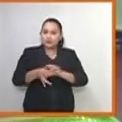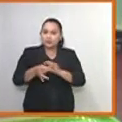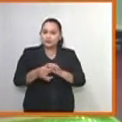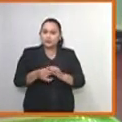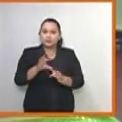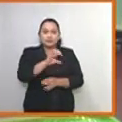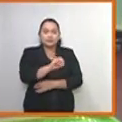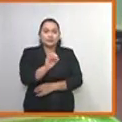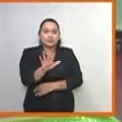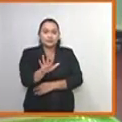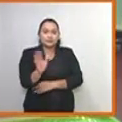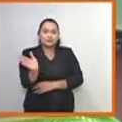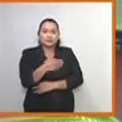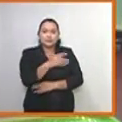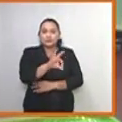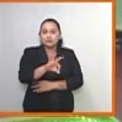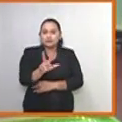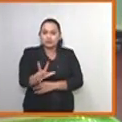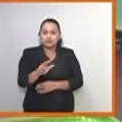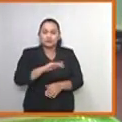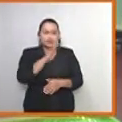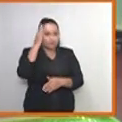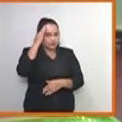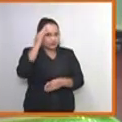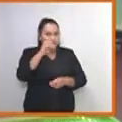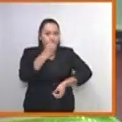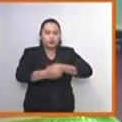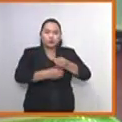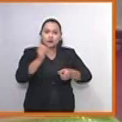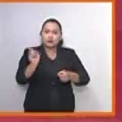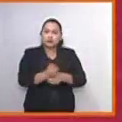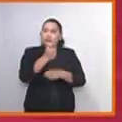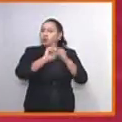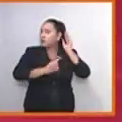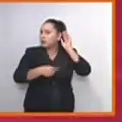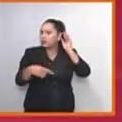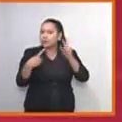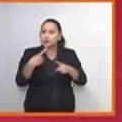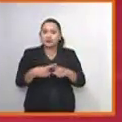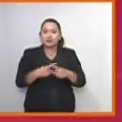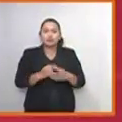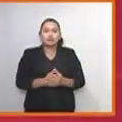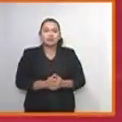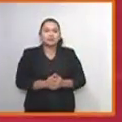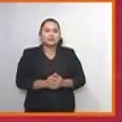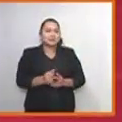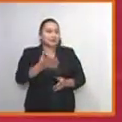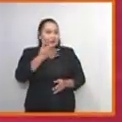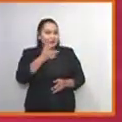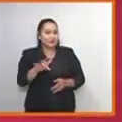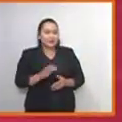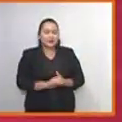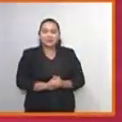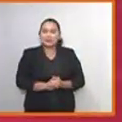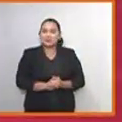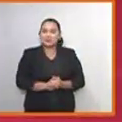son el 05 y el 93. Conoceremos la esfera ganadora de Multi X. Les deseo mucha